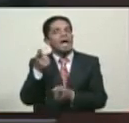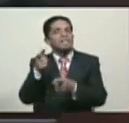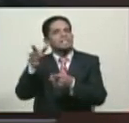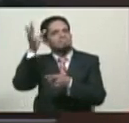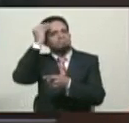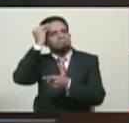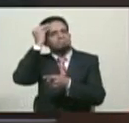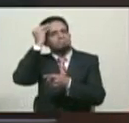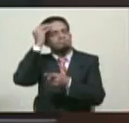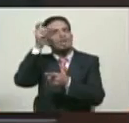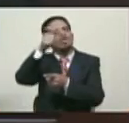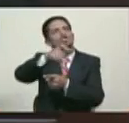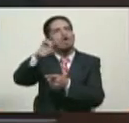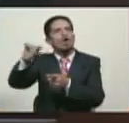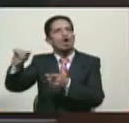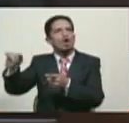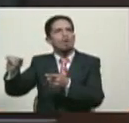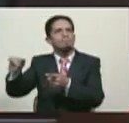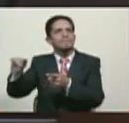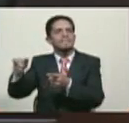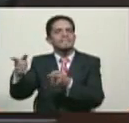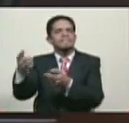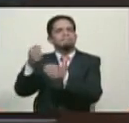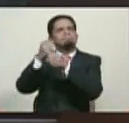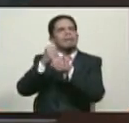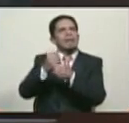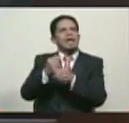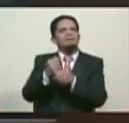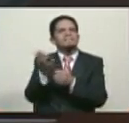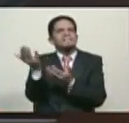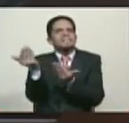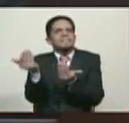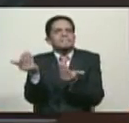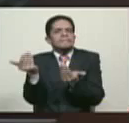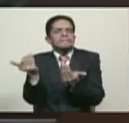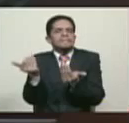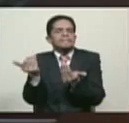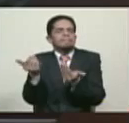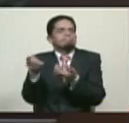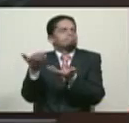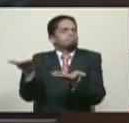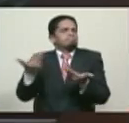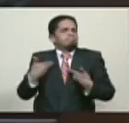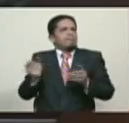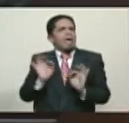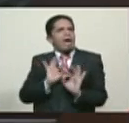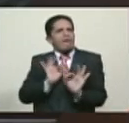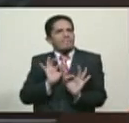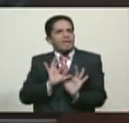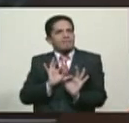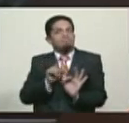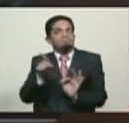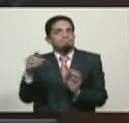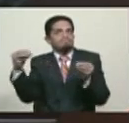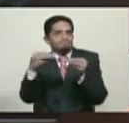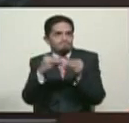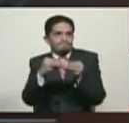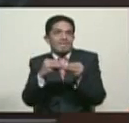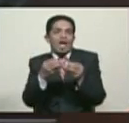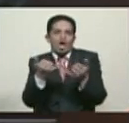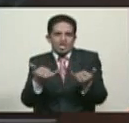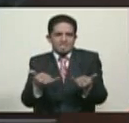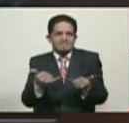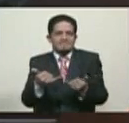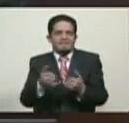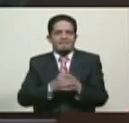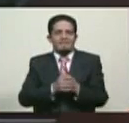hombres se había de exigir mucho para obtener muy poco. Pues, Es válida la ocasión para